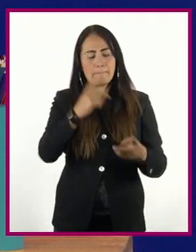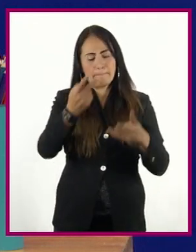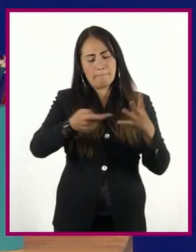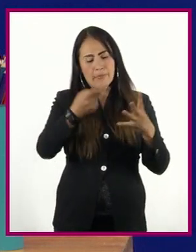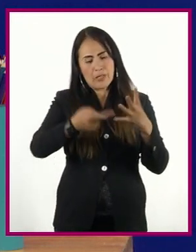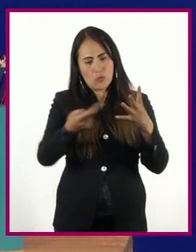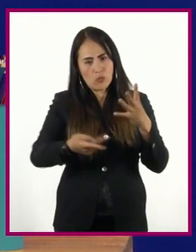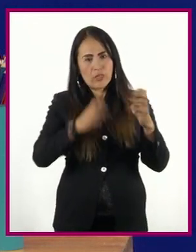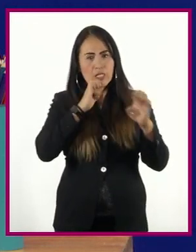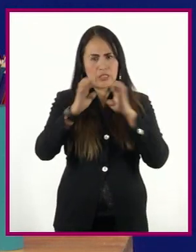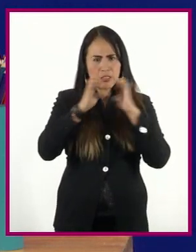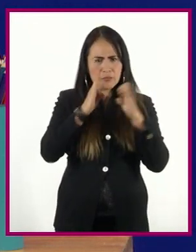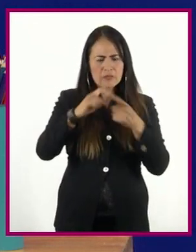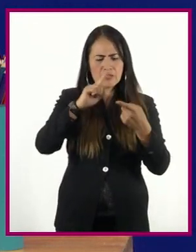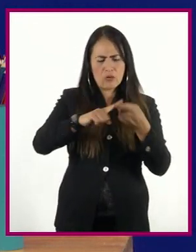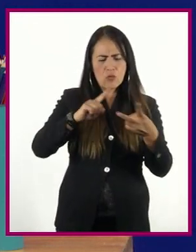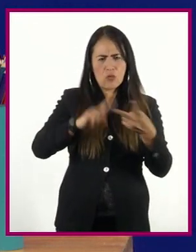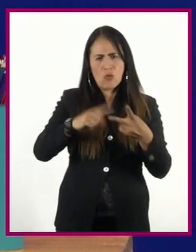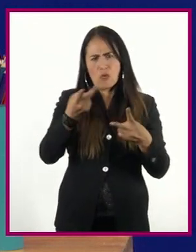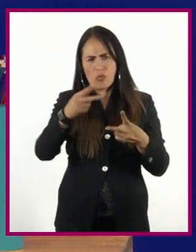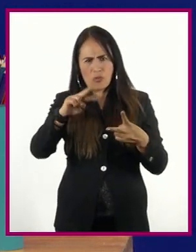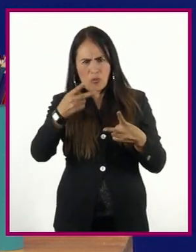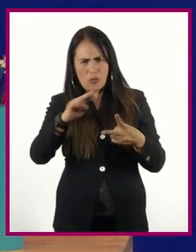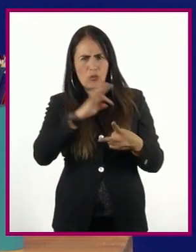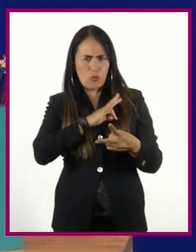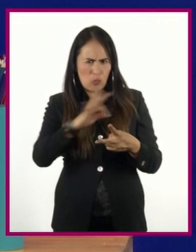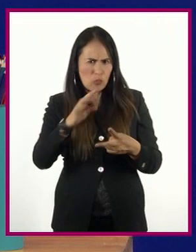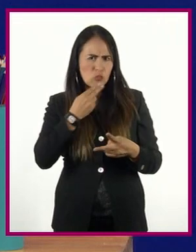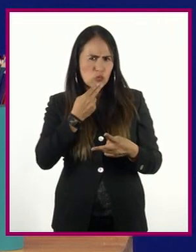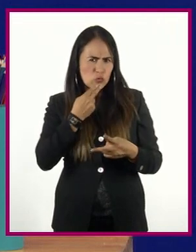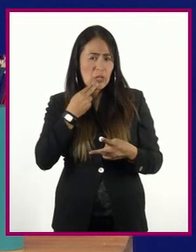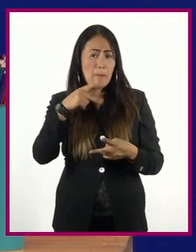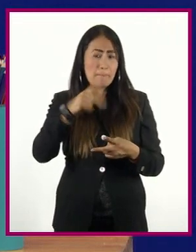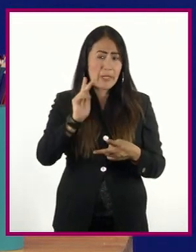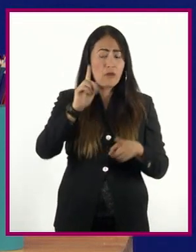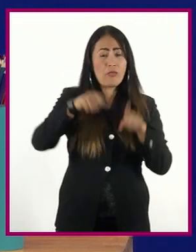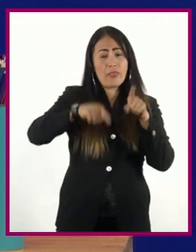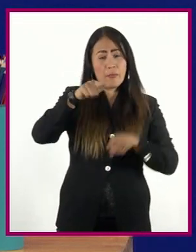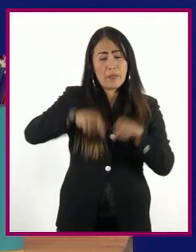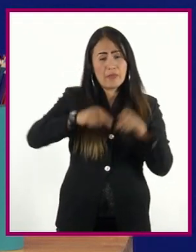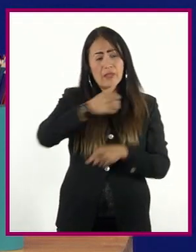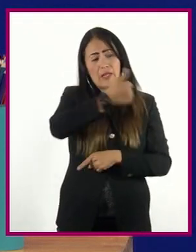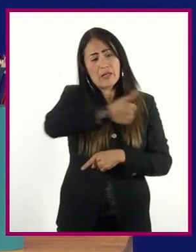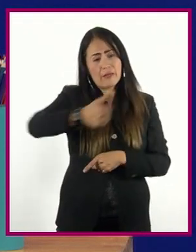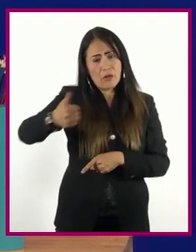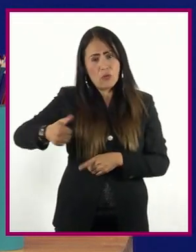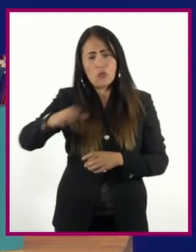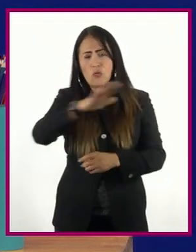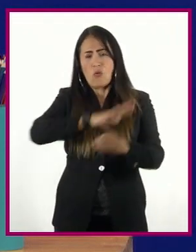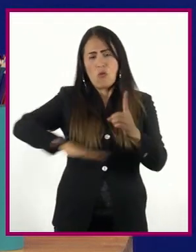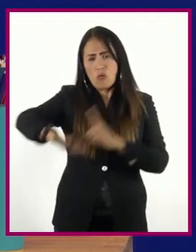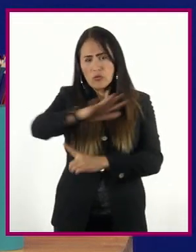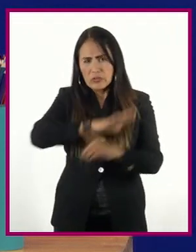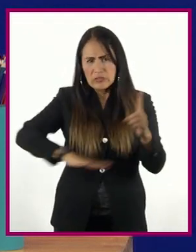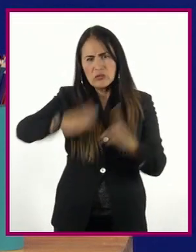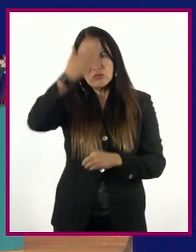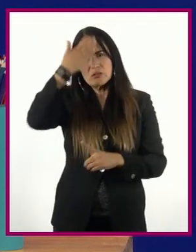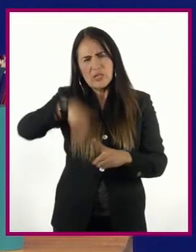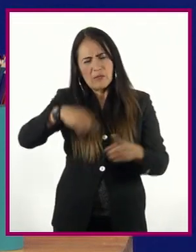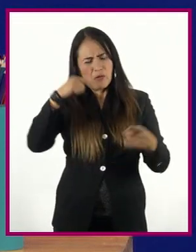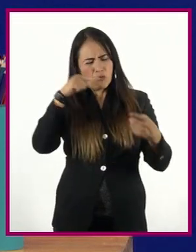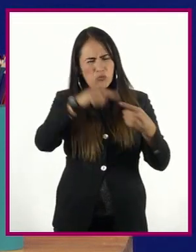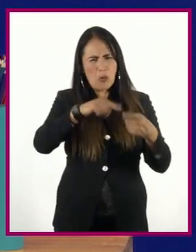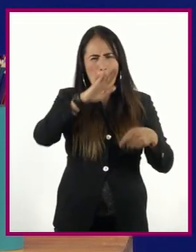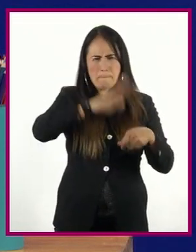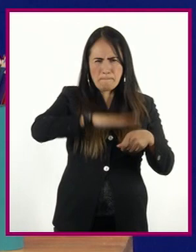podemos utilizar preguntas cerradas y abiertas, pero como vimos, dependiendo del caso y el contexto, sabremos si le daremos más